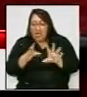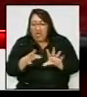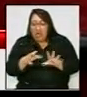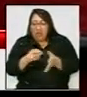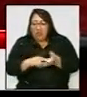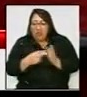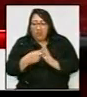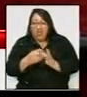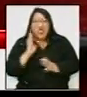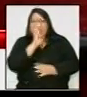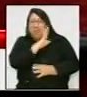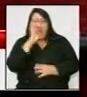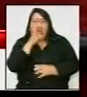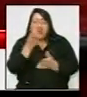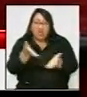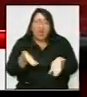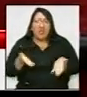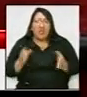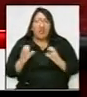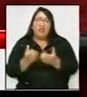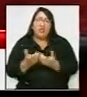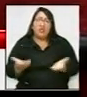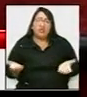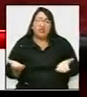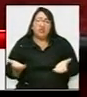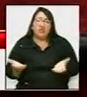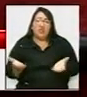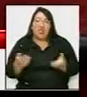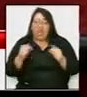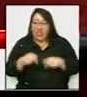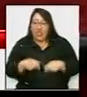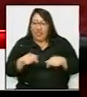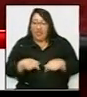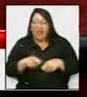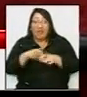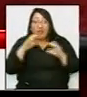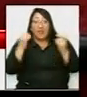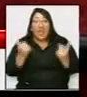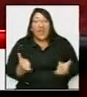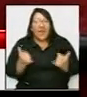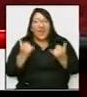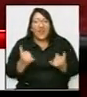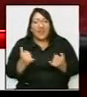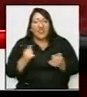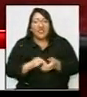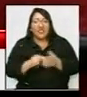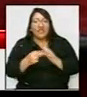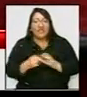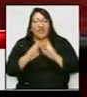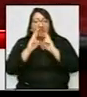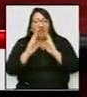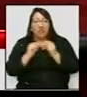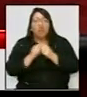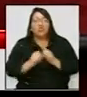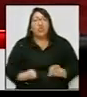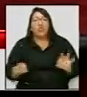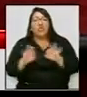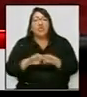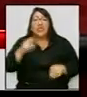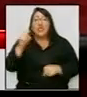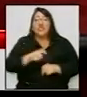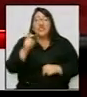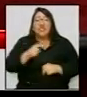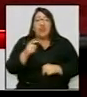ser hipócritas aquí en el Congreso. Este pleno del día de hoy respondía a la demanda